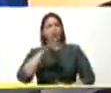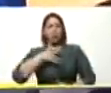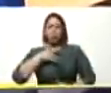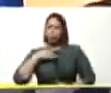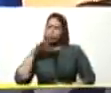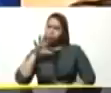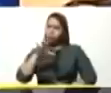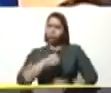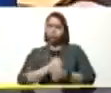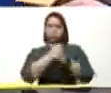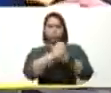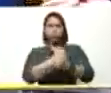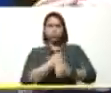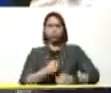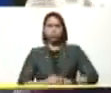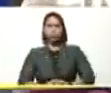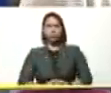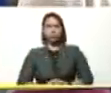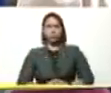patria amada.